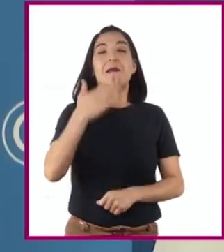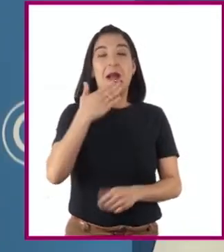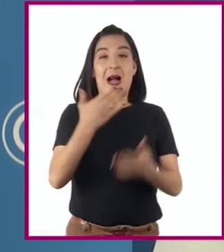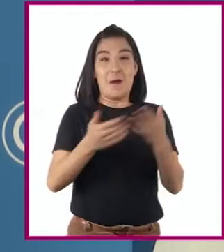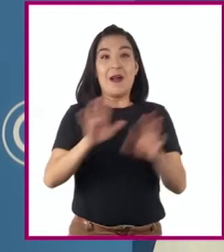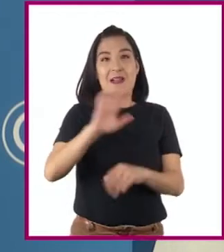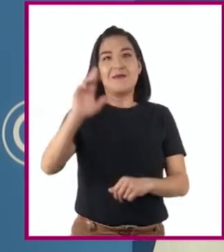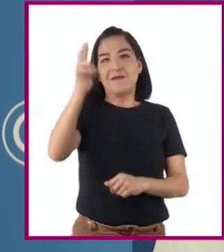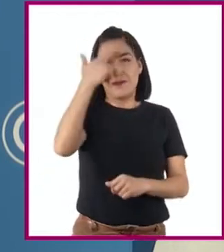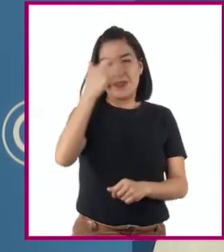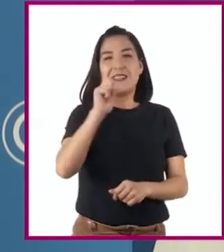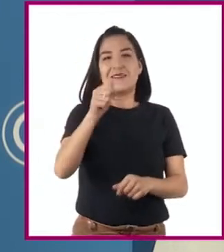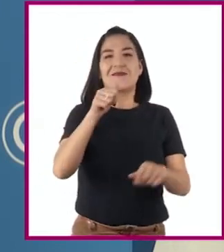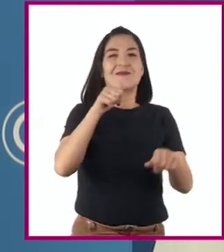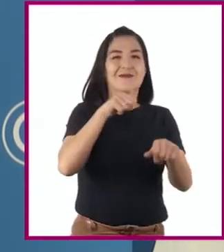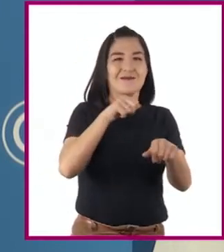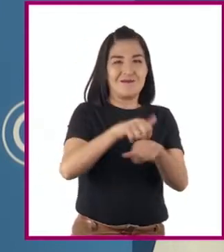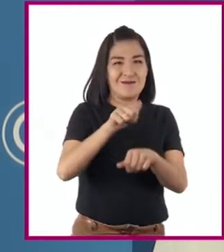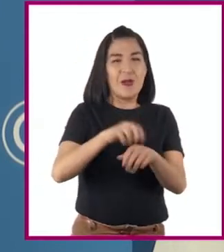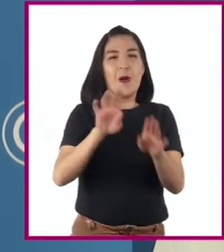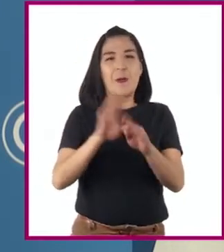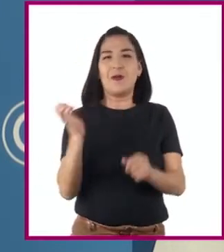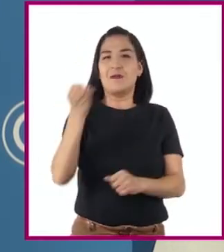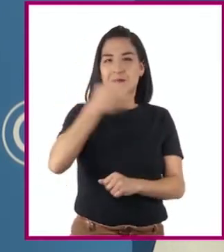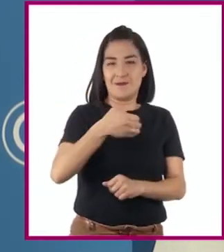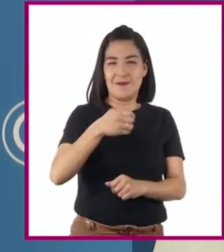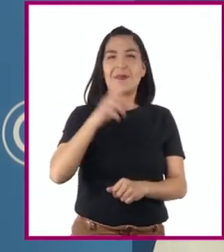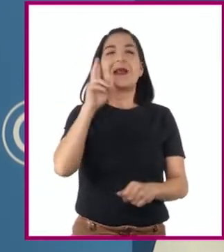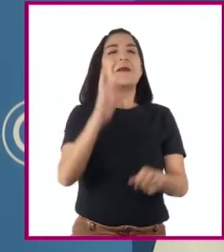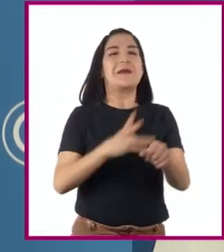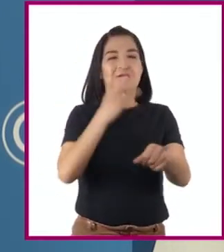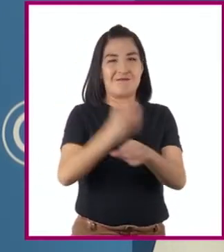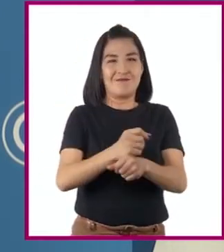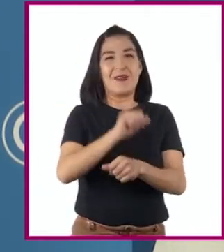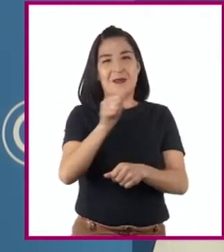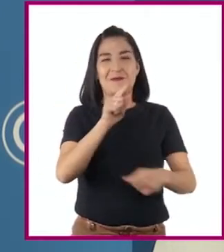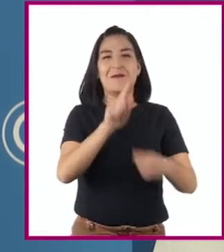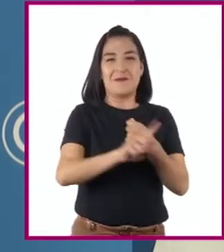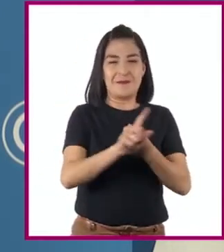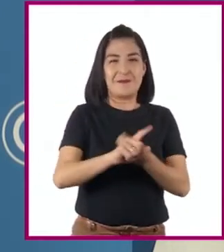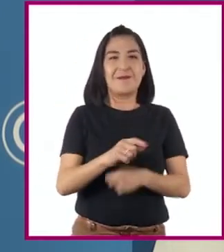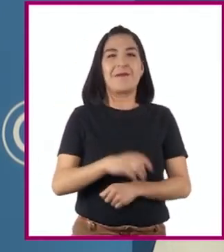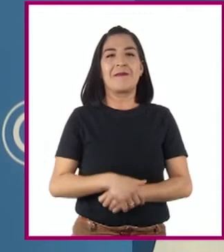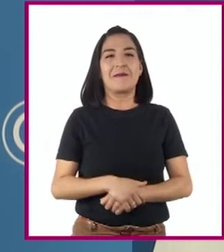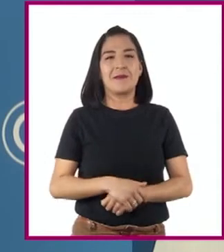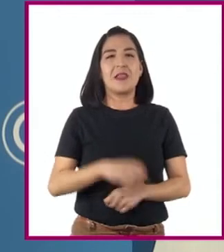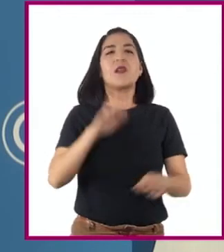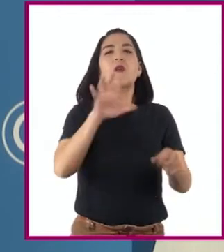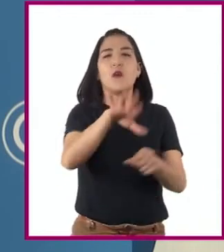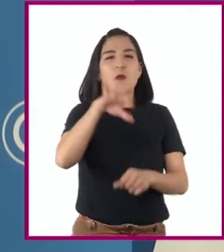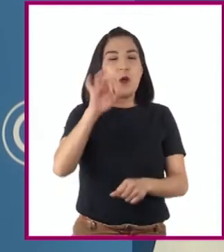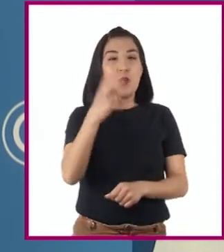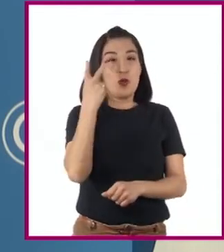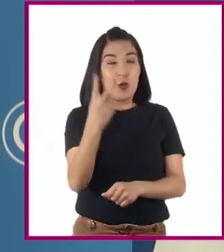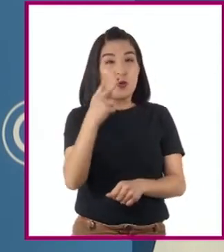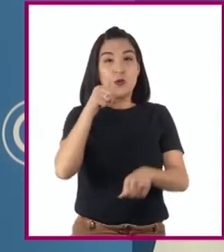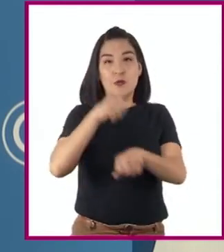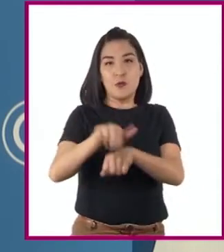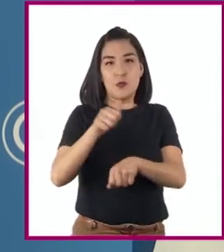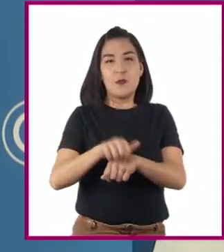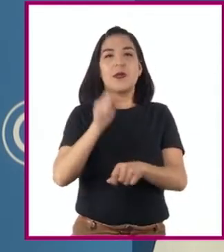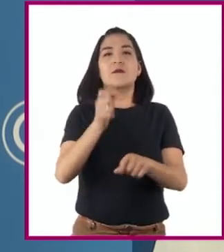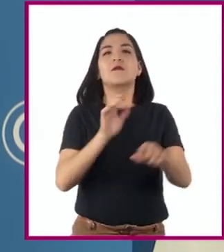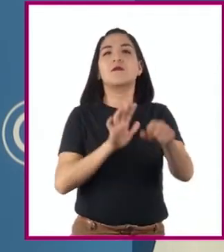recordamos los elementos de una ecuación, resolvamos el siguiente reto. El reto es encontrar dos números cuya